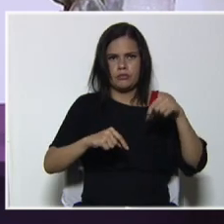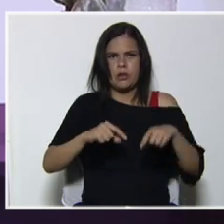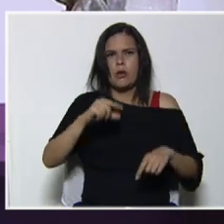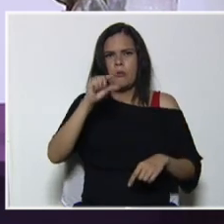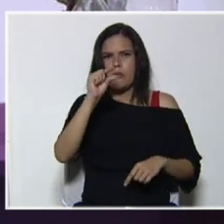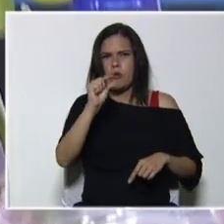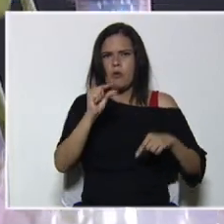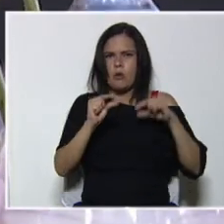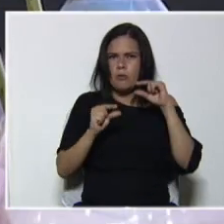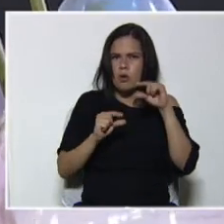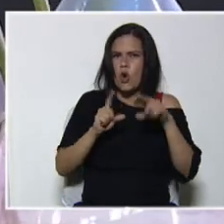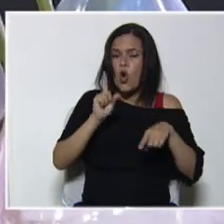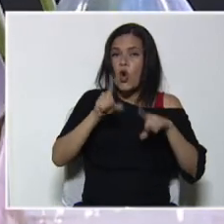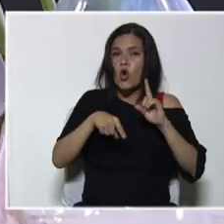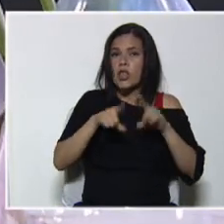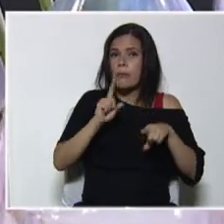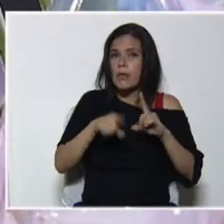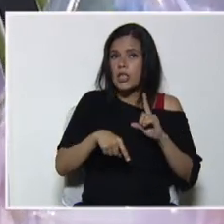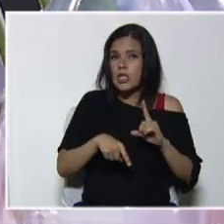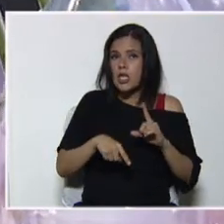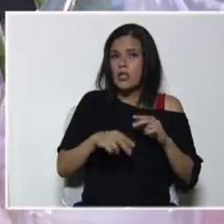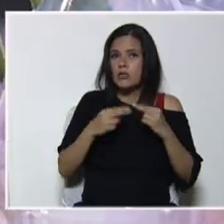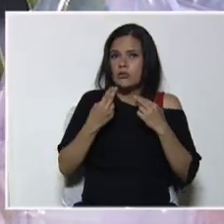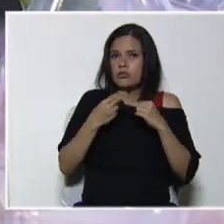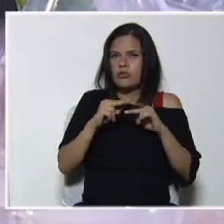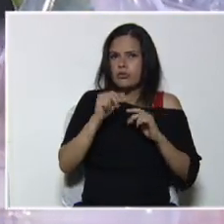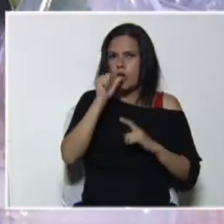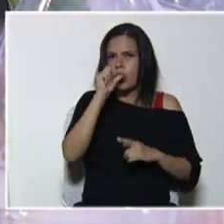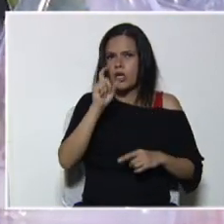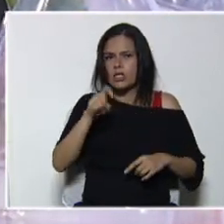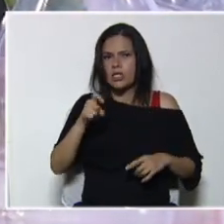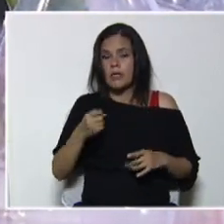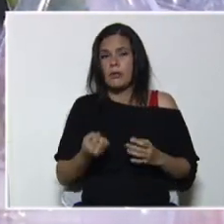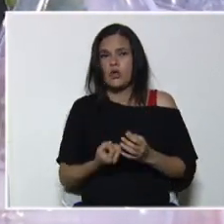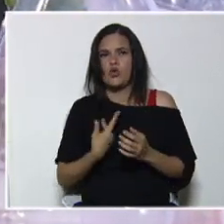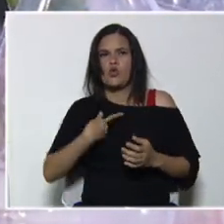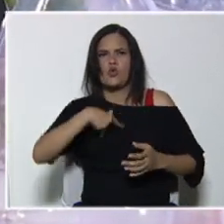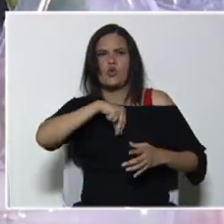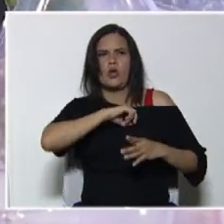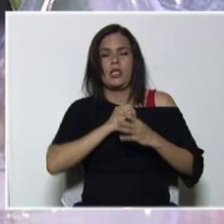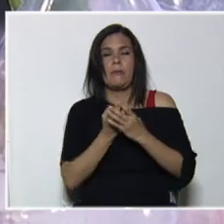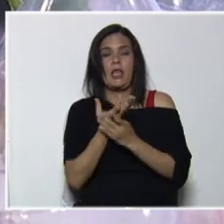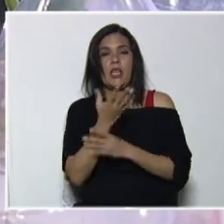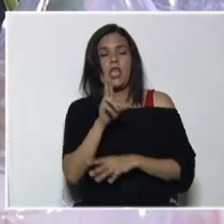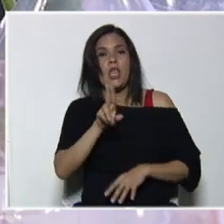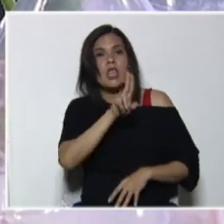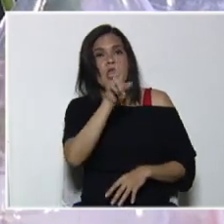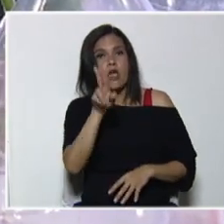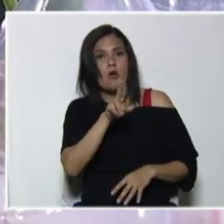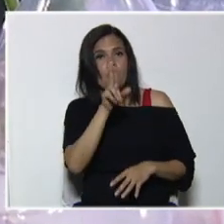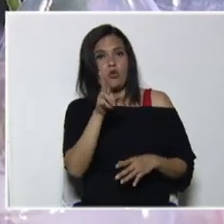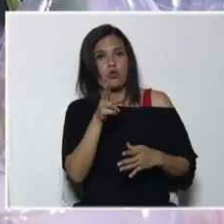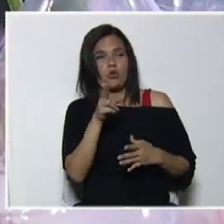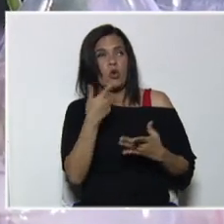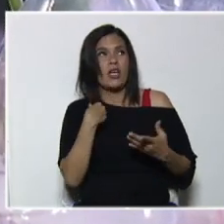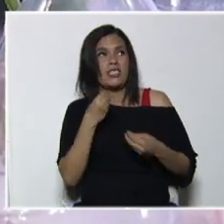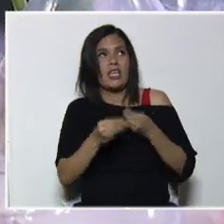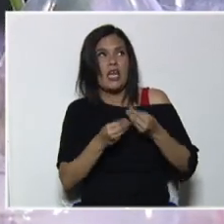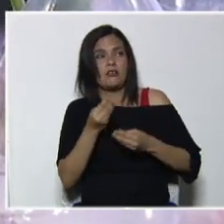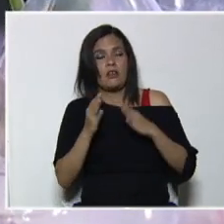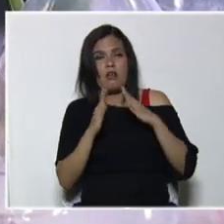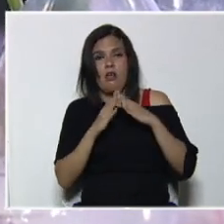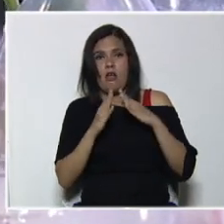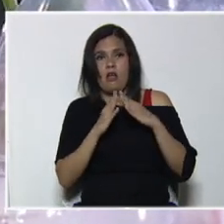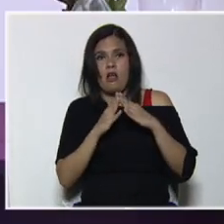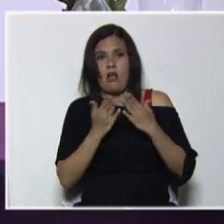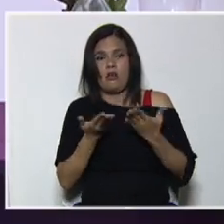a poco o dependiendo de la cantidad de agua que requiera para nuestra planta. Este es un uso casero o una implementación de método de irrigación